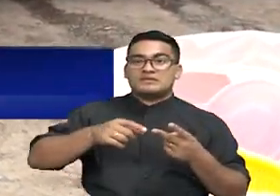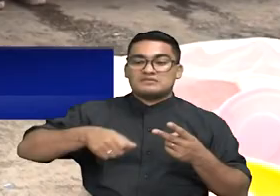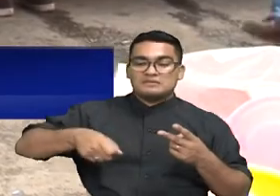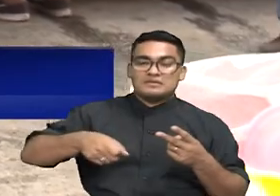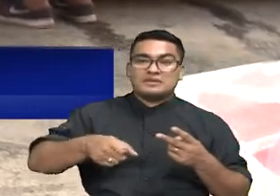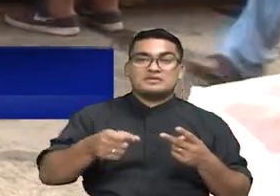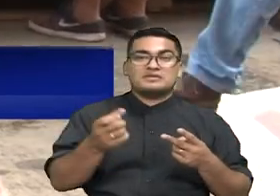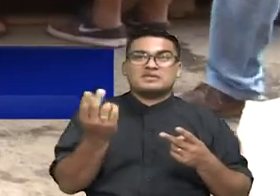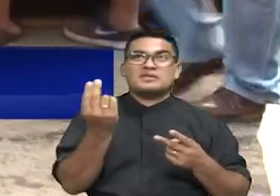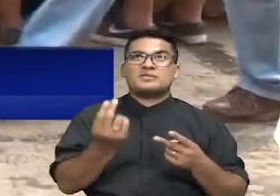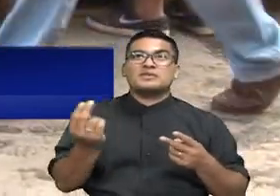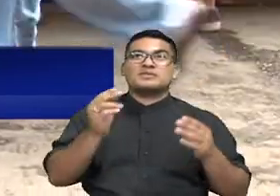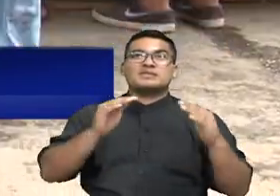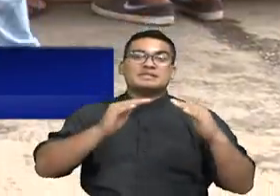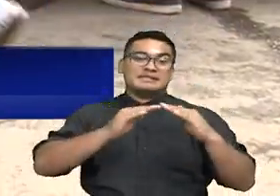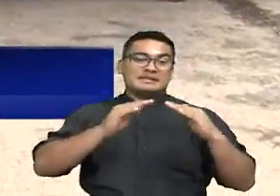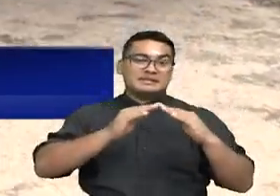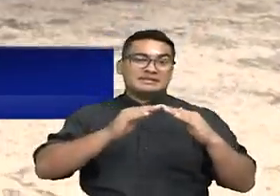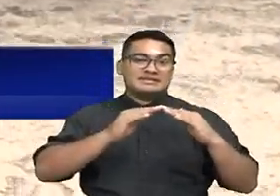para las casas de la.